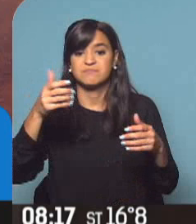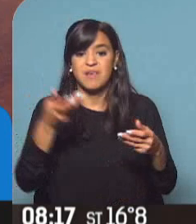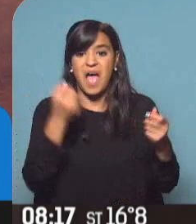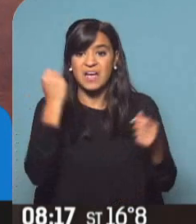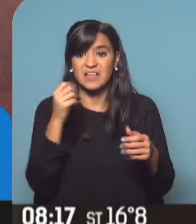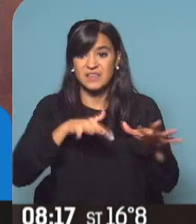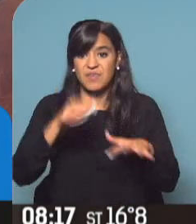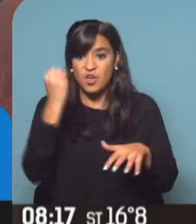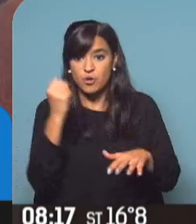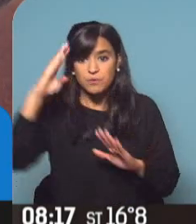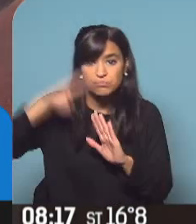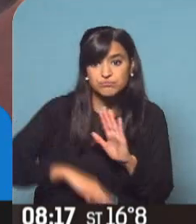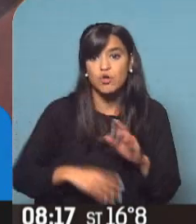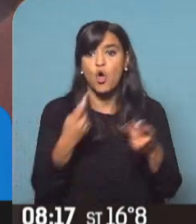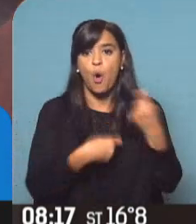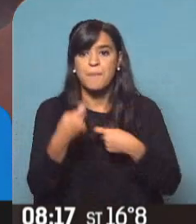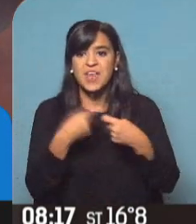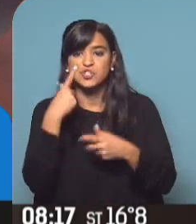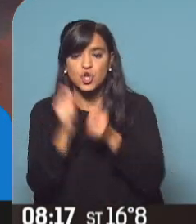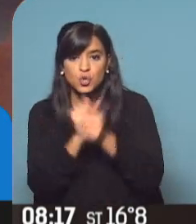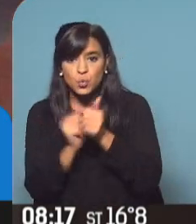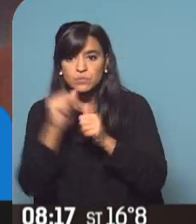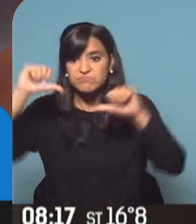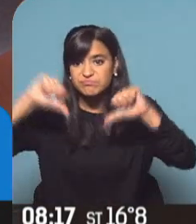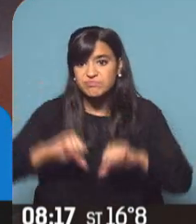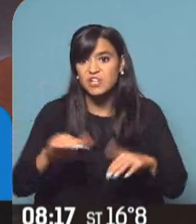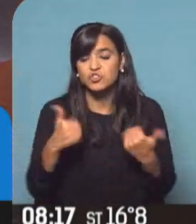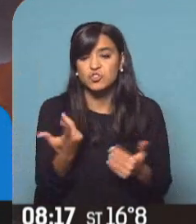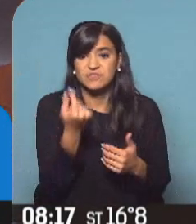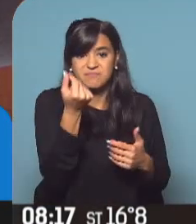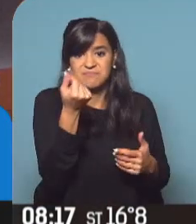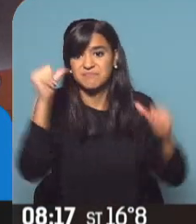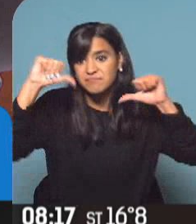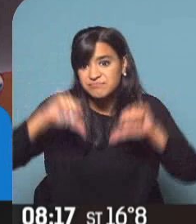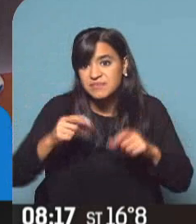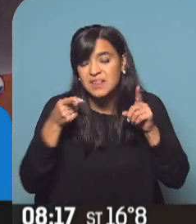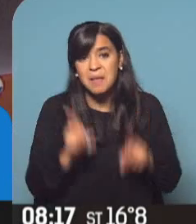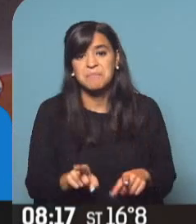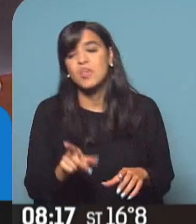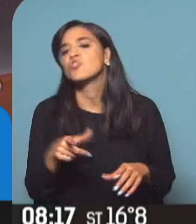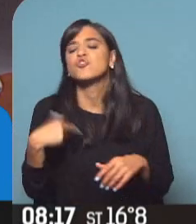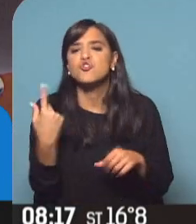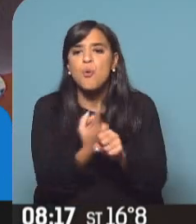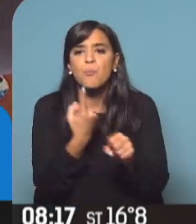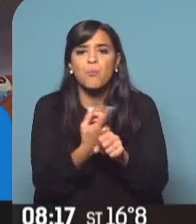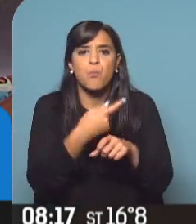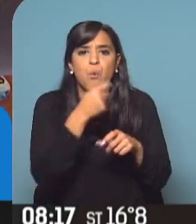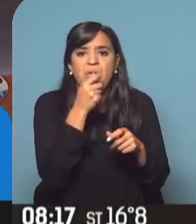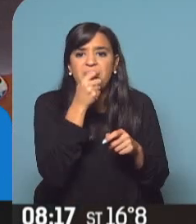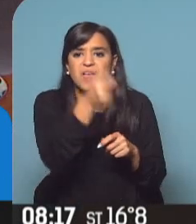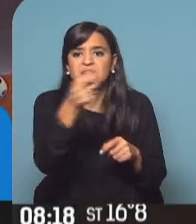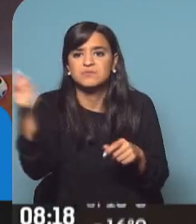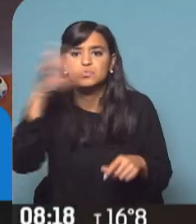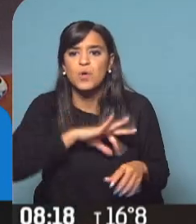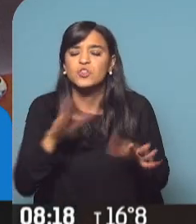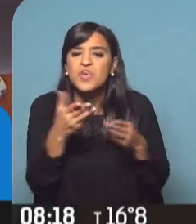tanto en comercio como en industria evidentemente la rentabilidad operativa no está haciendo la suficiente ni siquiera para abastecer la plantilla actual entonces tenés